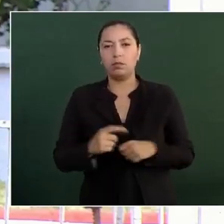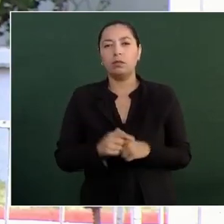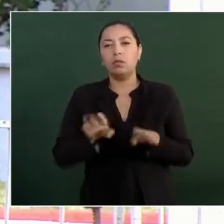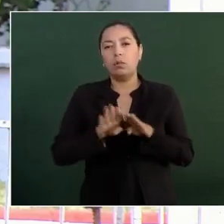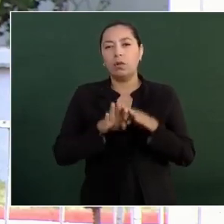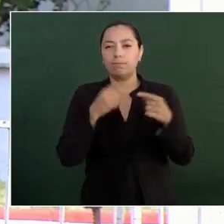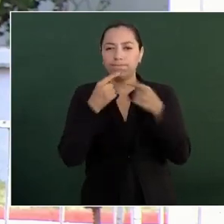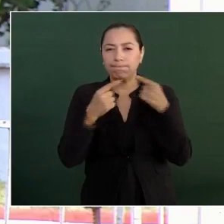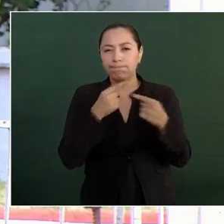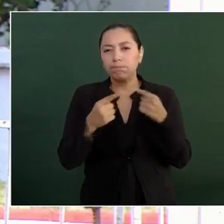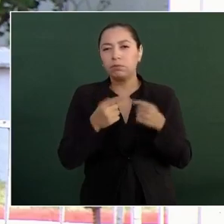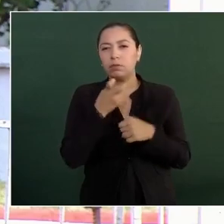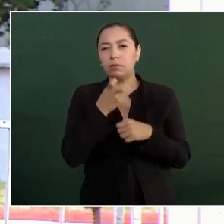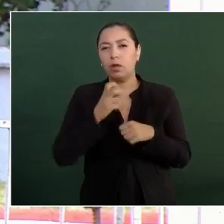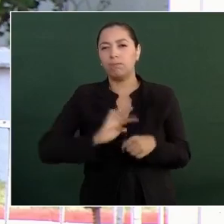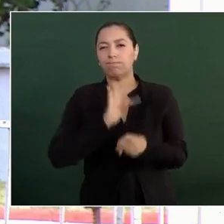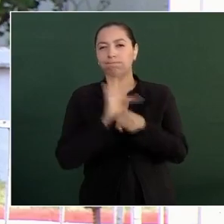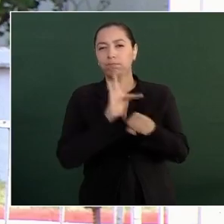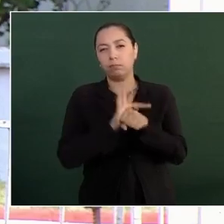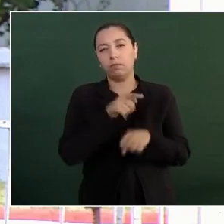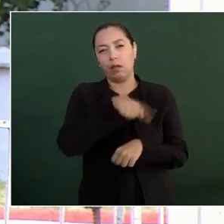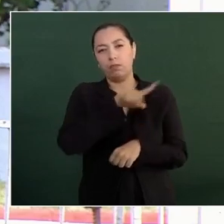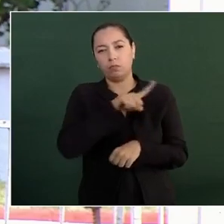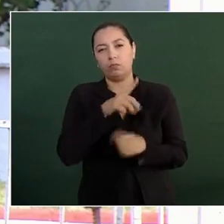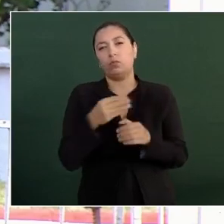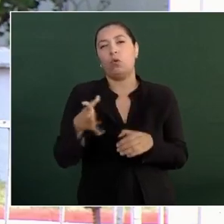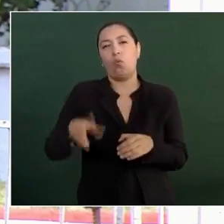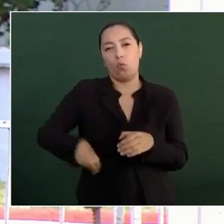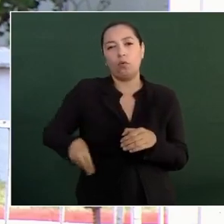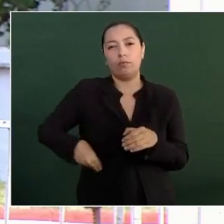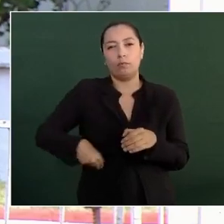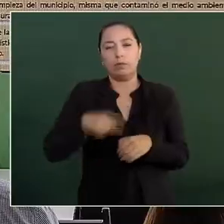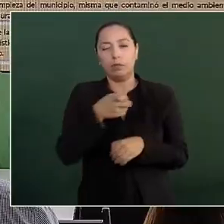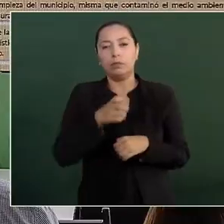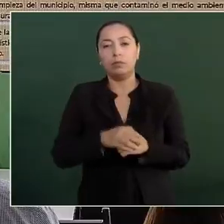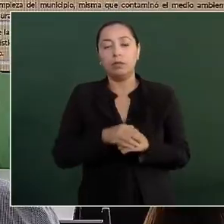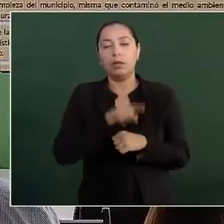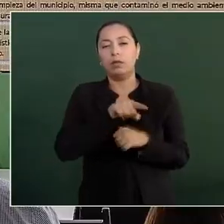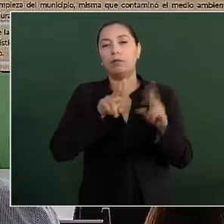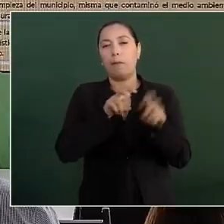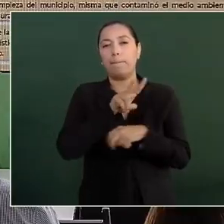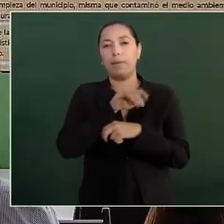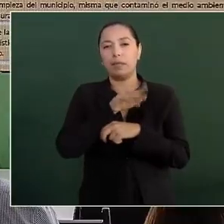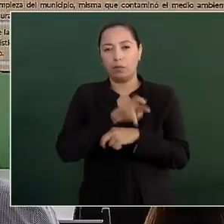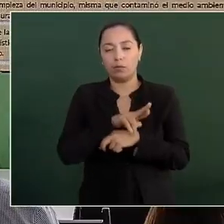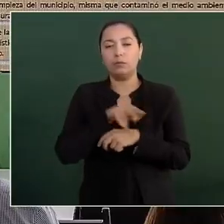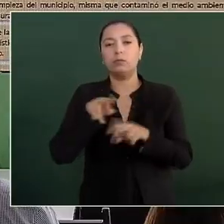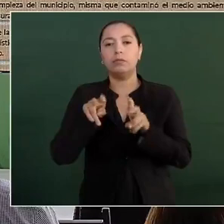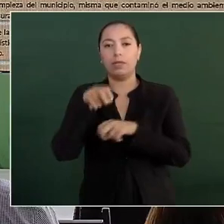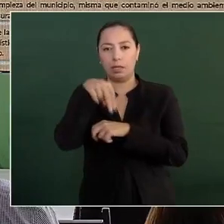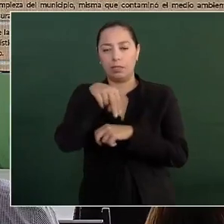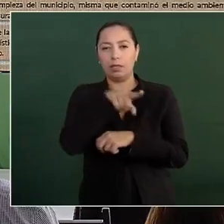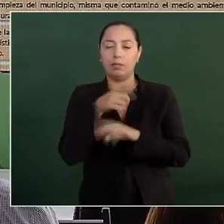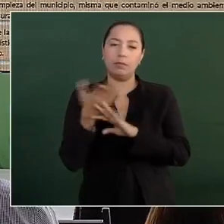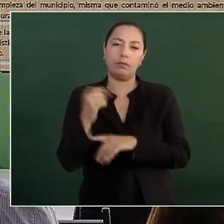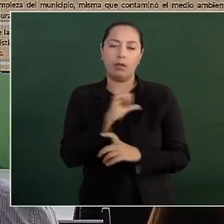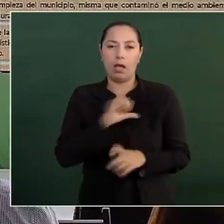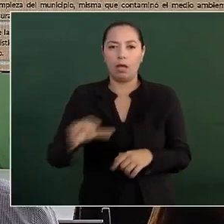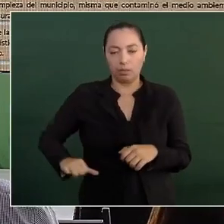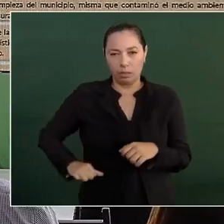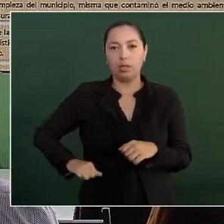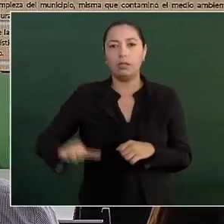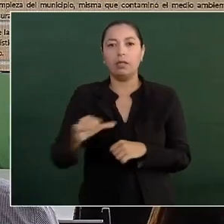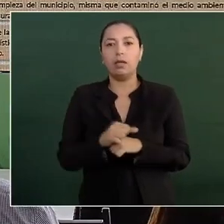decisiones protegen a algunos delincuentes. Tenemos el caso de Tito N., él fue alcalde en Tierra Blanca,